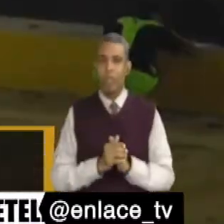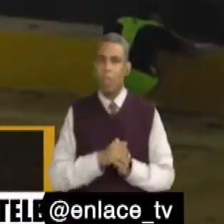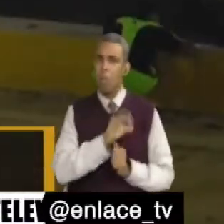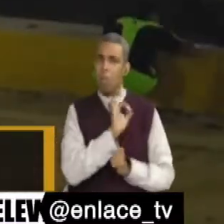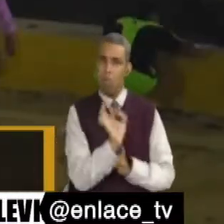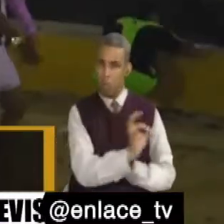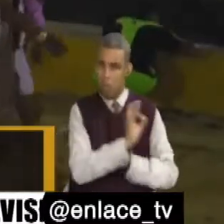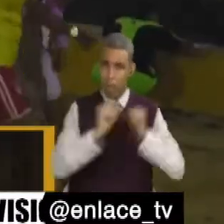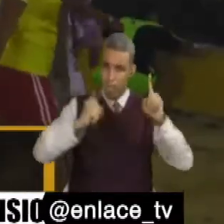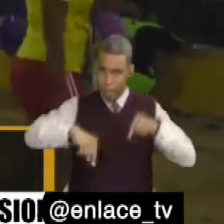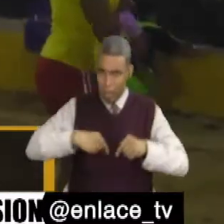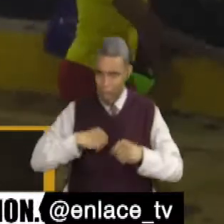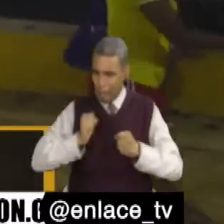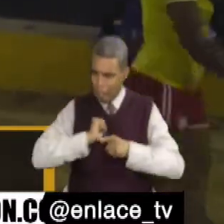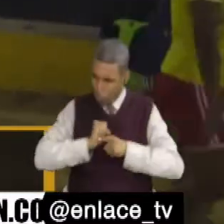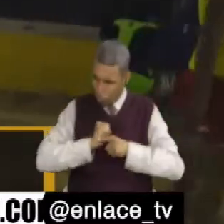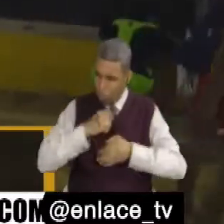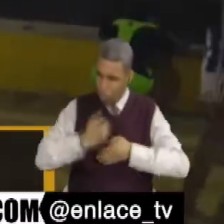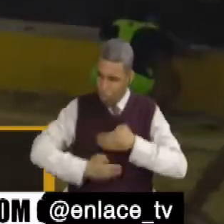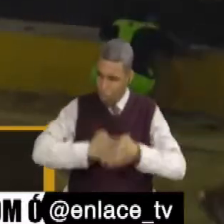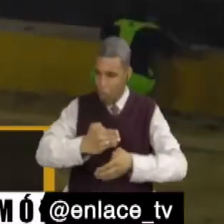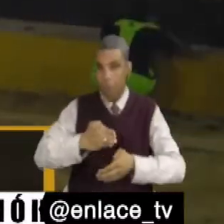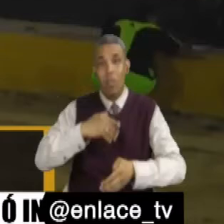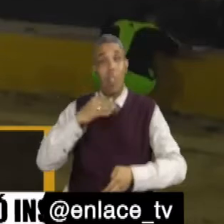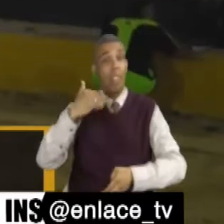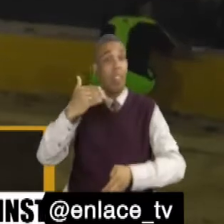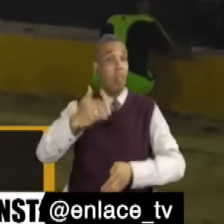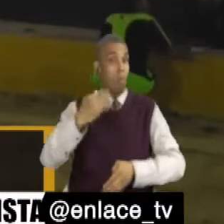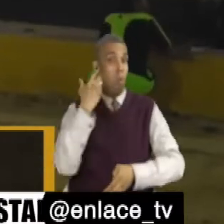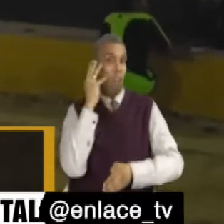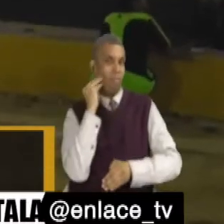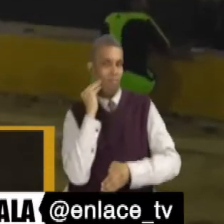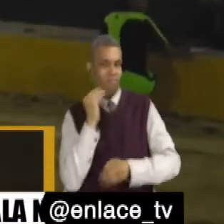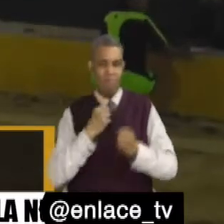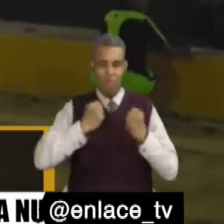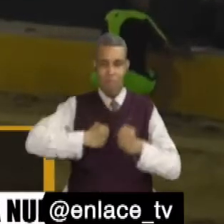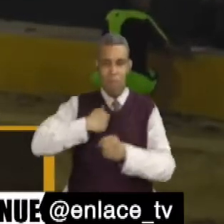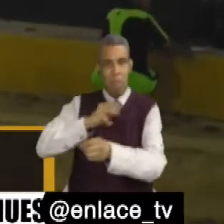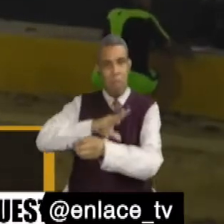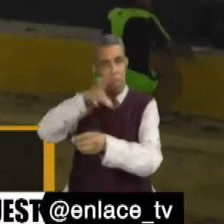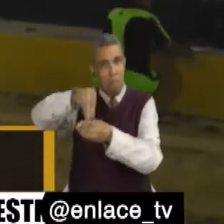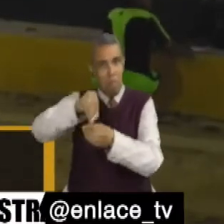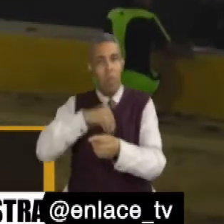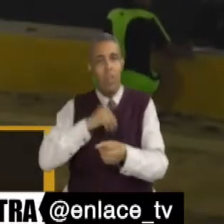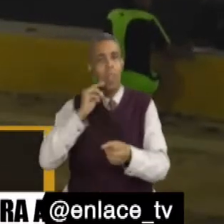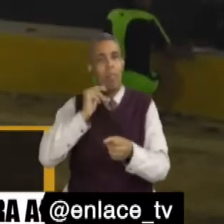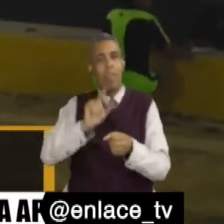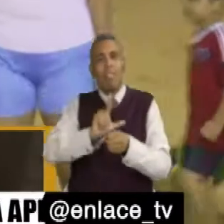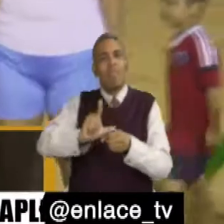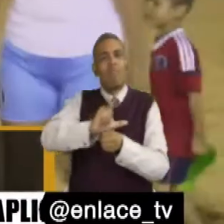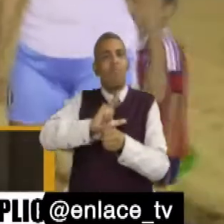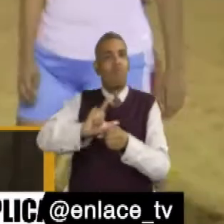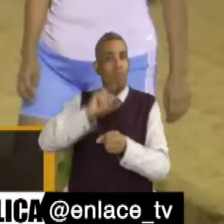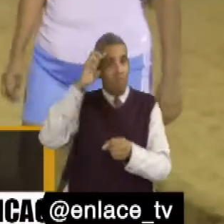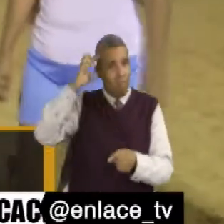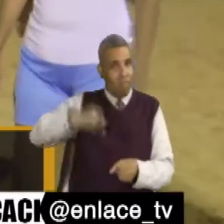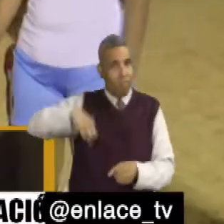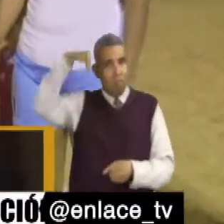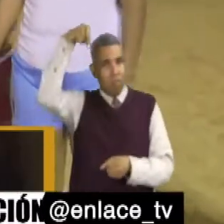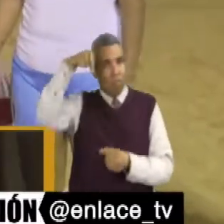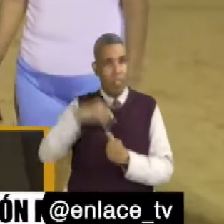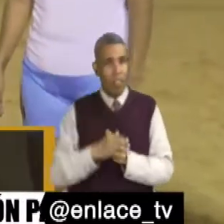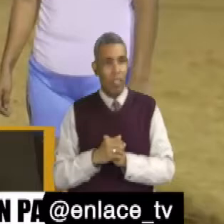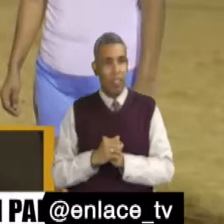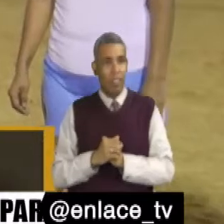profesionalismo paso a paso y cumplir los objetivos tanto del club como de nuestros patrocinadores. Con estos encuentros,